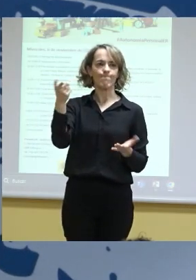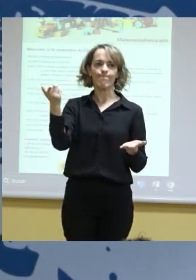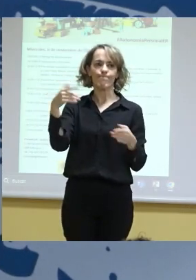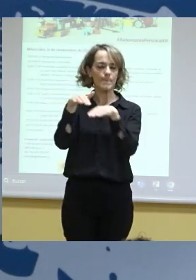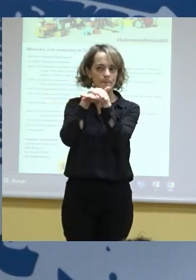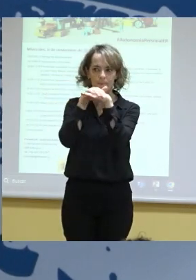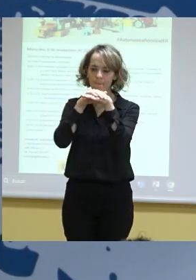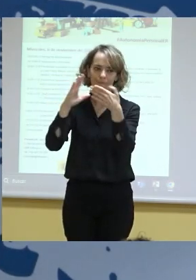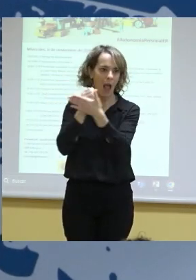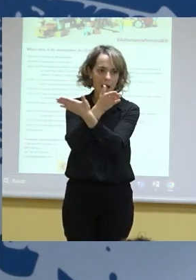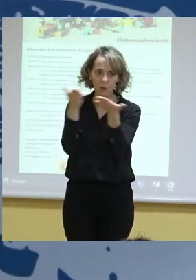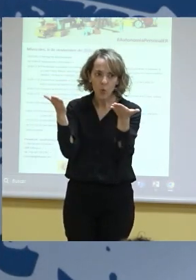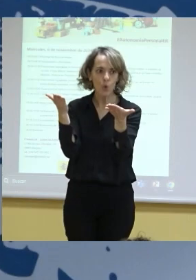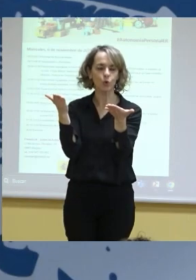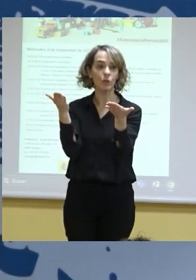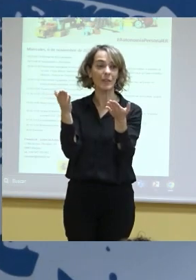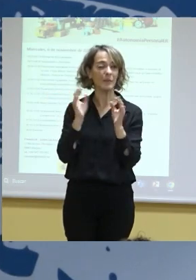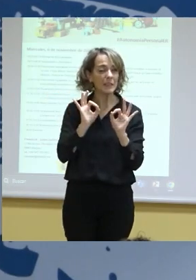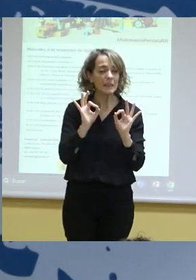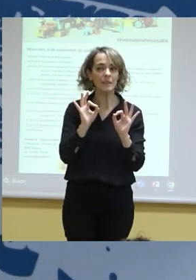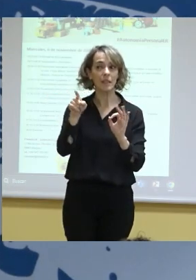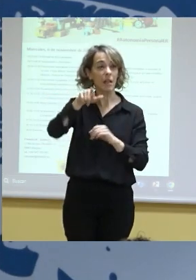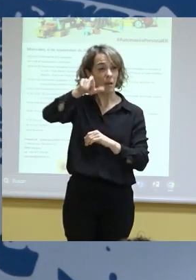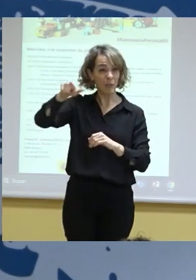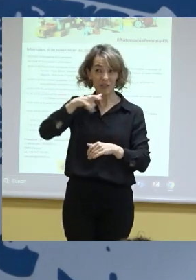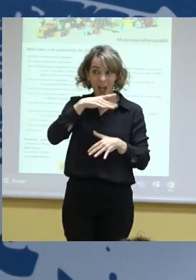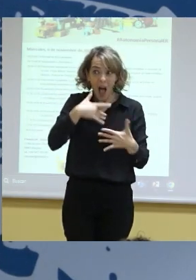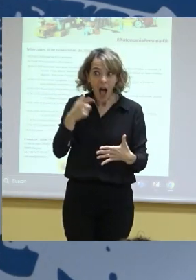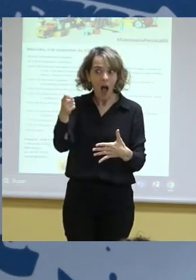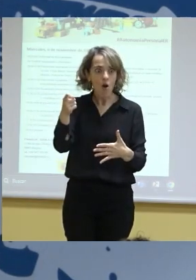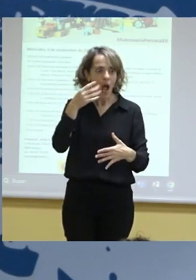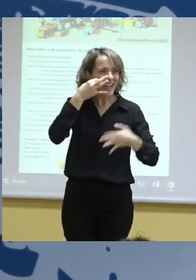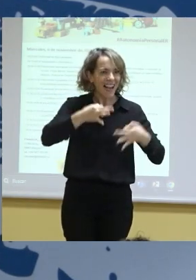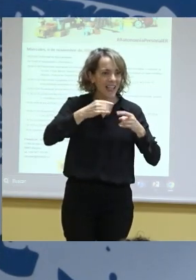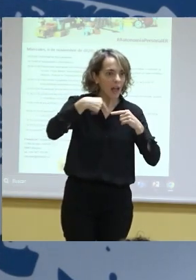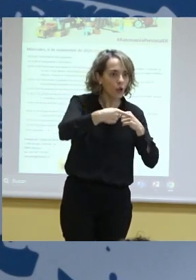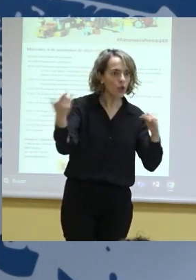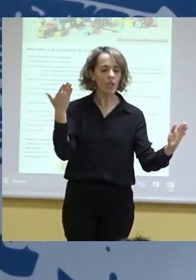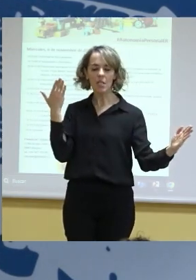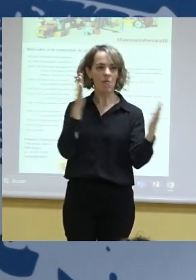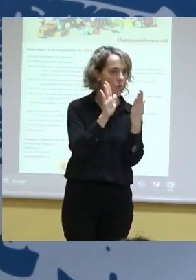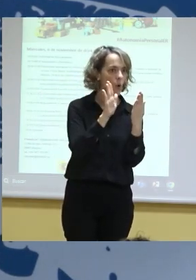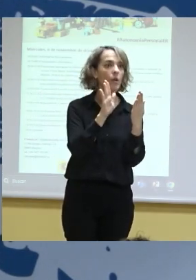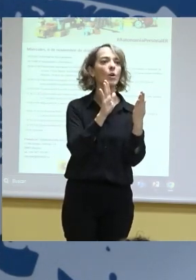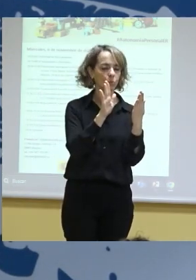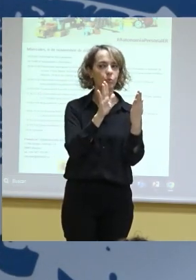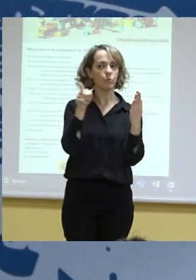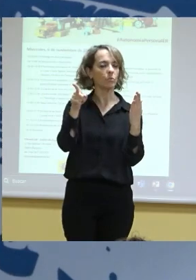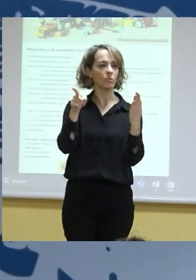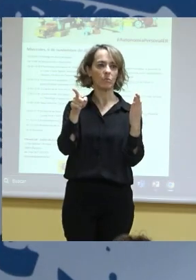mundo, pero principalmente que las personas que ahora tienen que enfrentarse a la realidad del día a día, pues tengan todos los apoyos